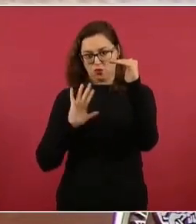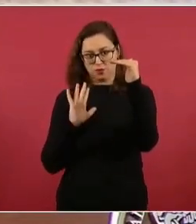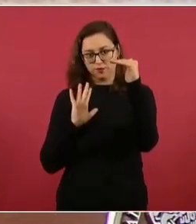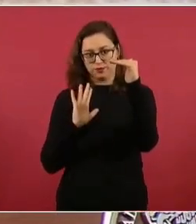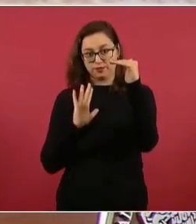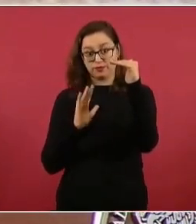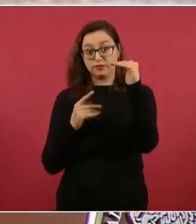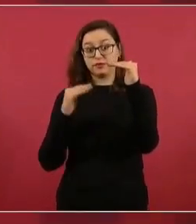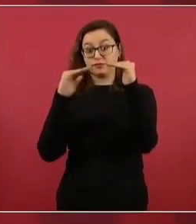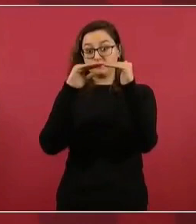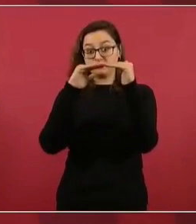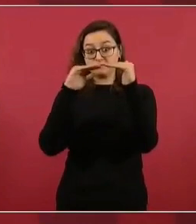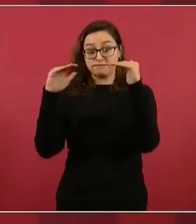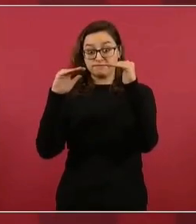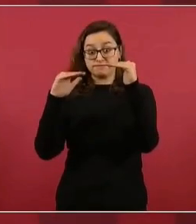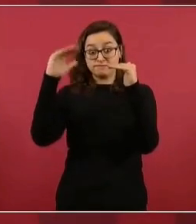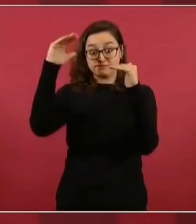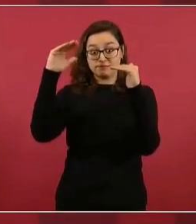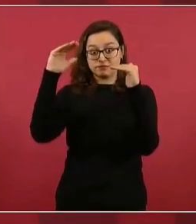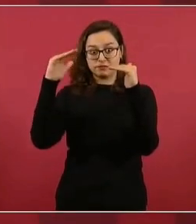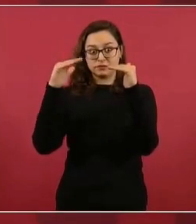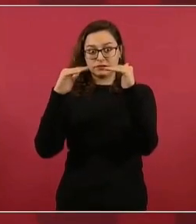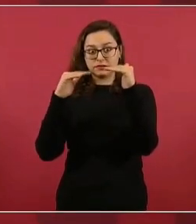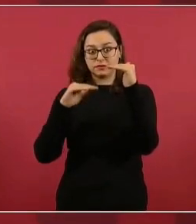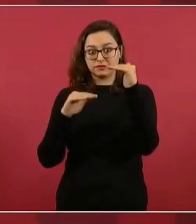a la inflación, se va a sentir.